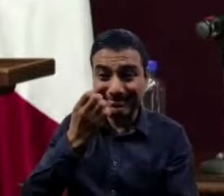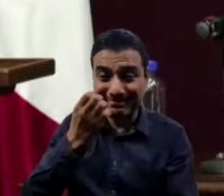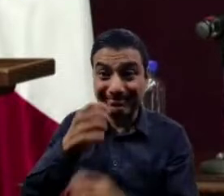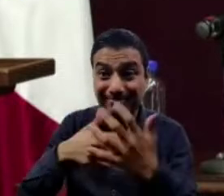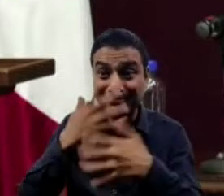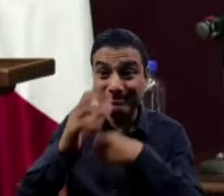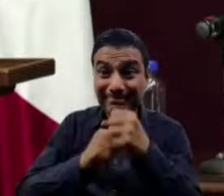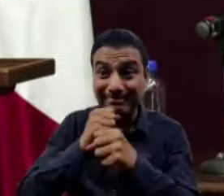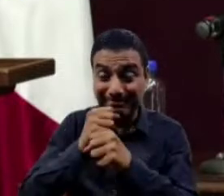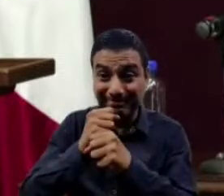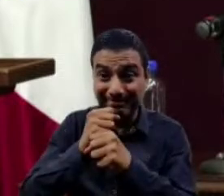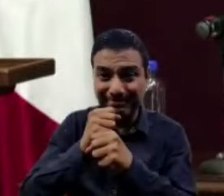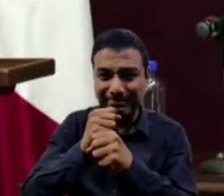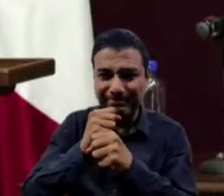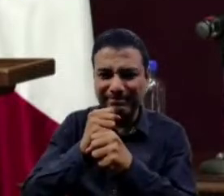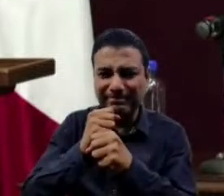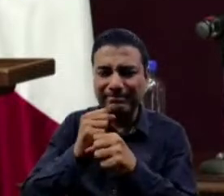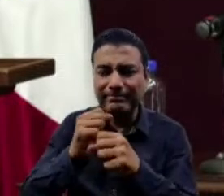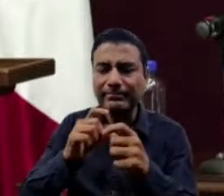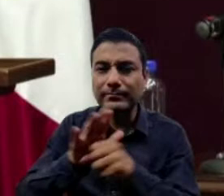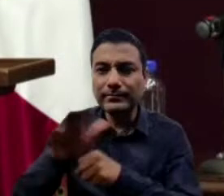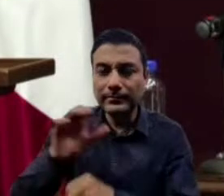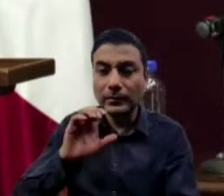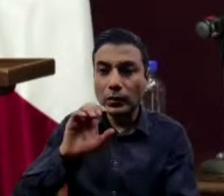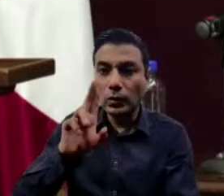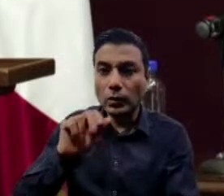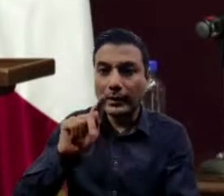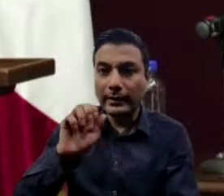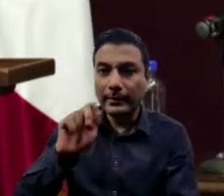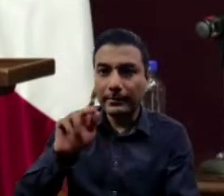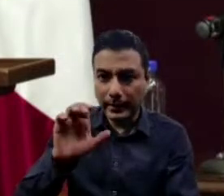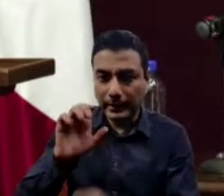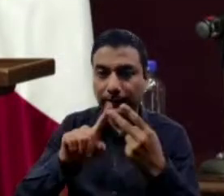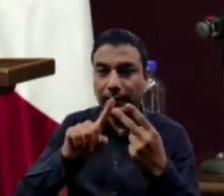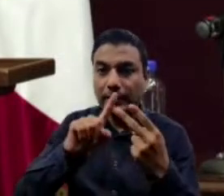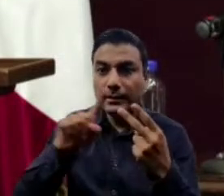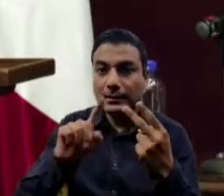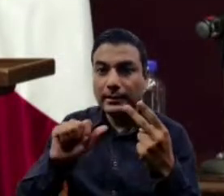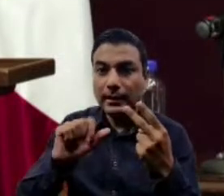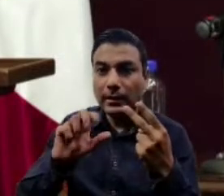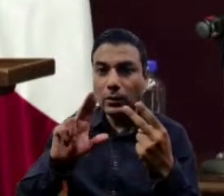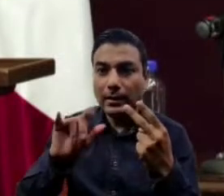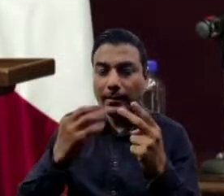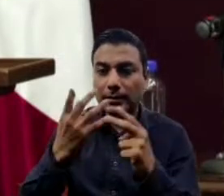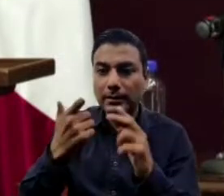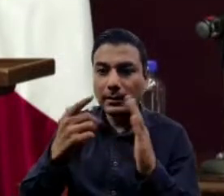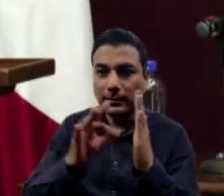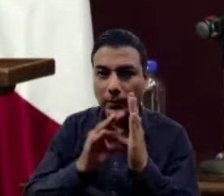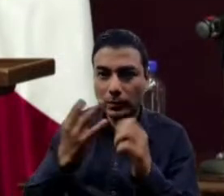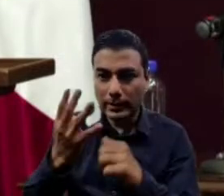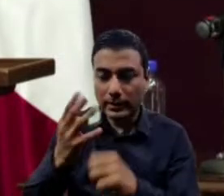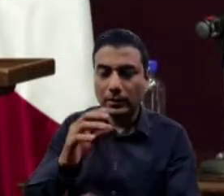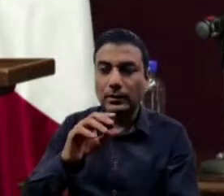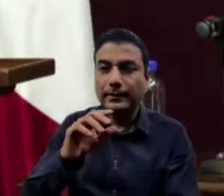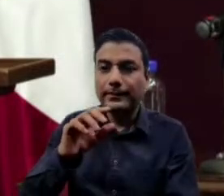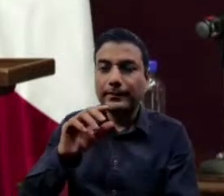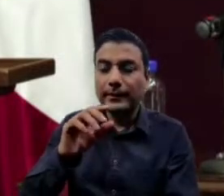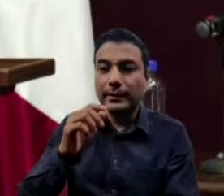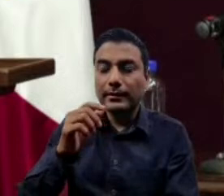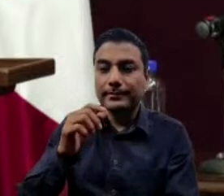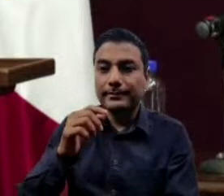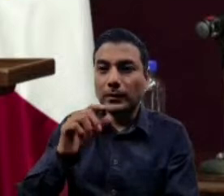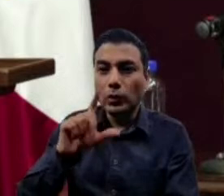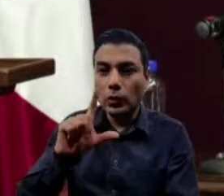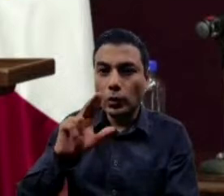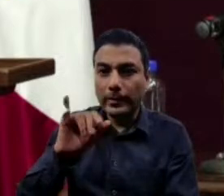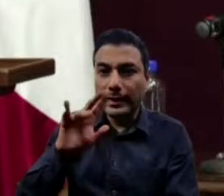ser los siguientes: Coatepec de Harinas, Zacualpan con 7.4, Otzoloapan con 7.2, Lubiano,